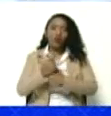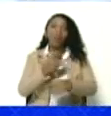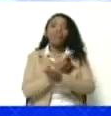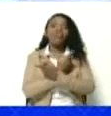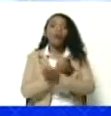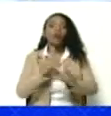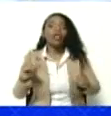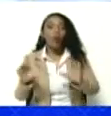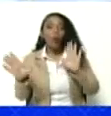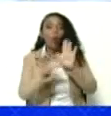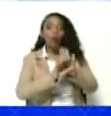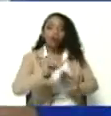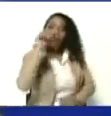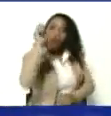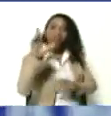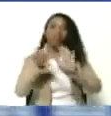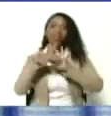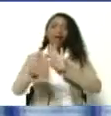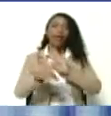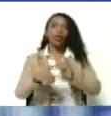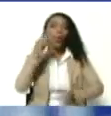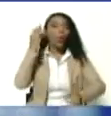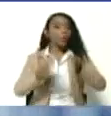democrático, constitucional, de derecho y de justicia.